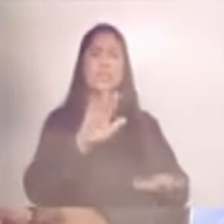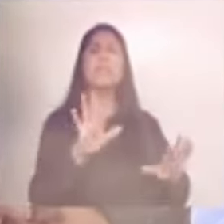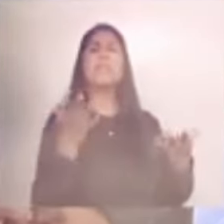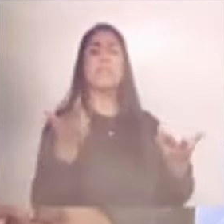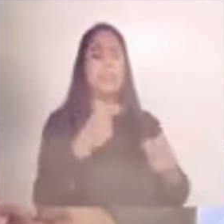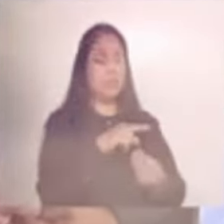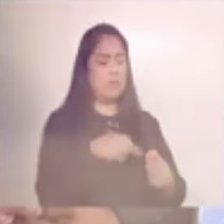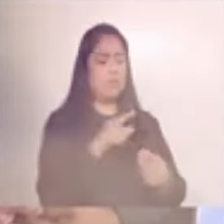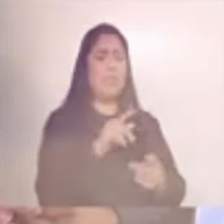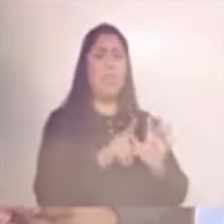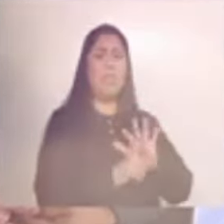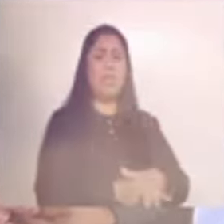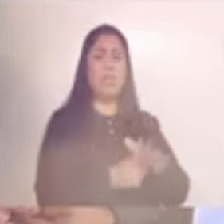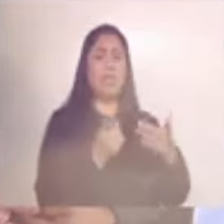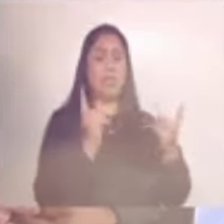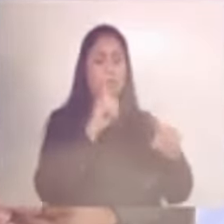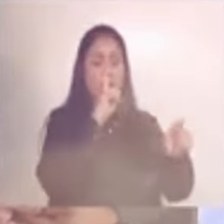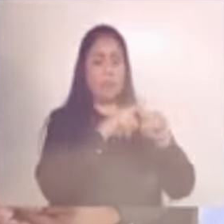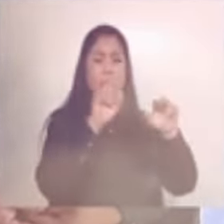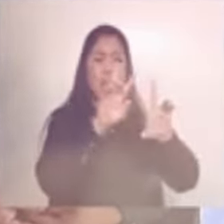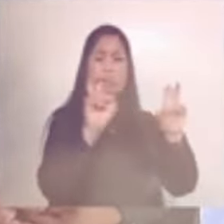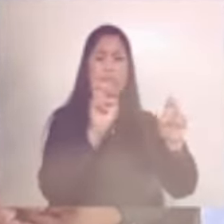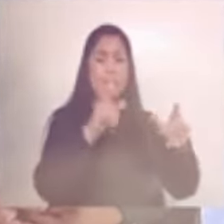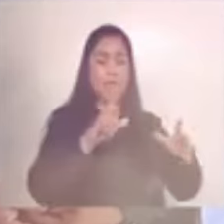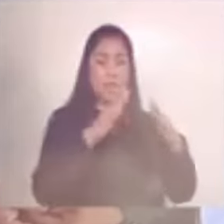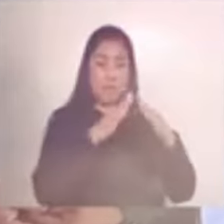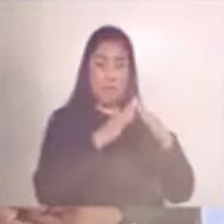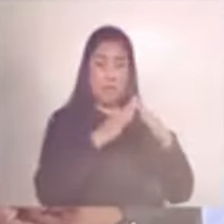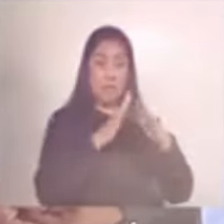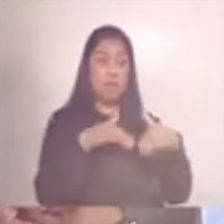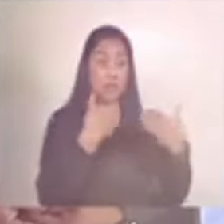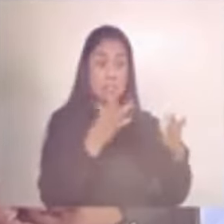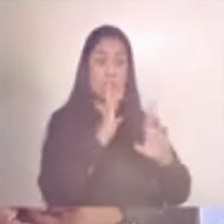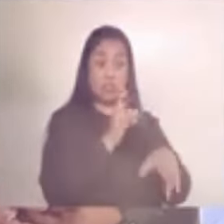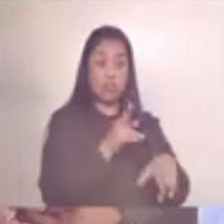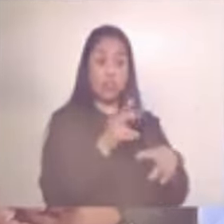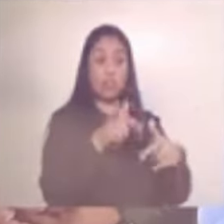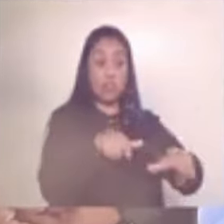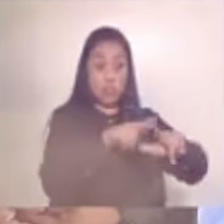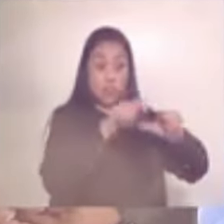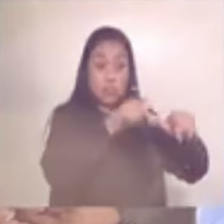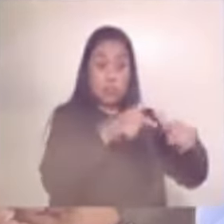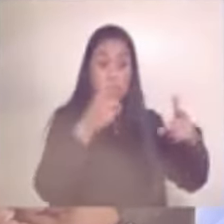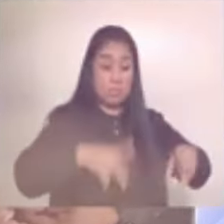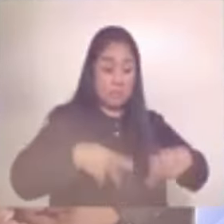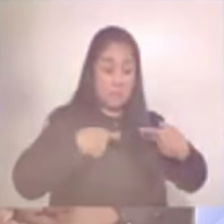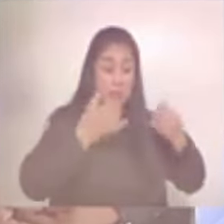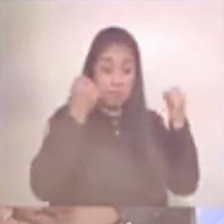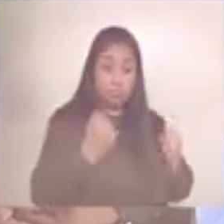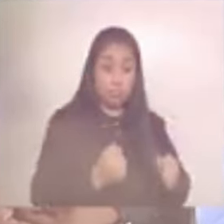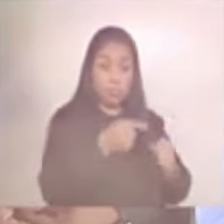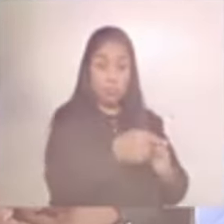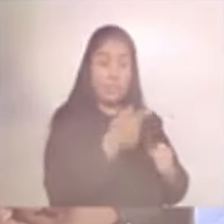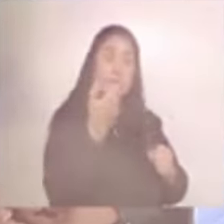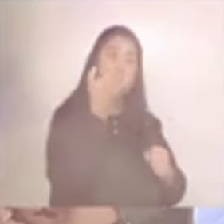Pero tomando en cuenta el tema de la vivienda, ¿se les va a brindar una respuesta, un espacio para que ellos puedan habitar más adelante? Tomando